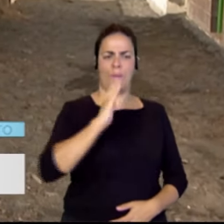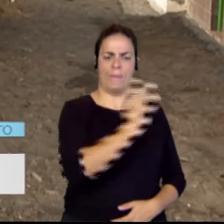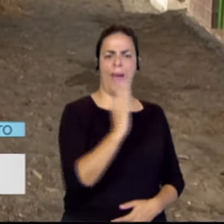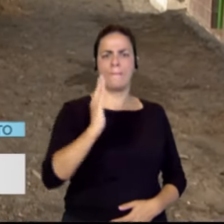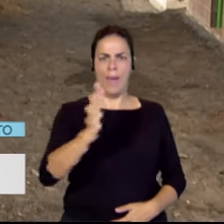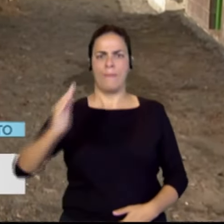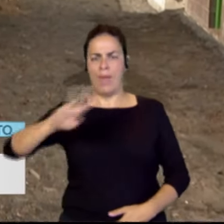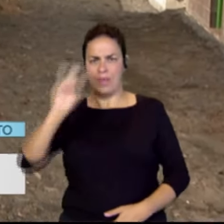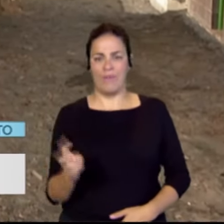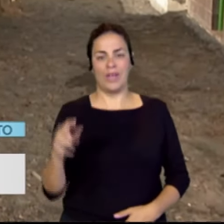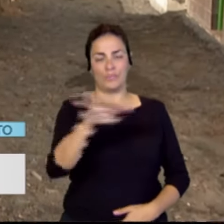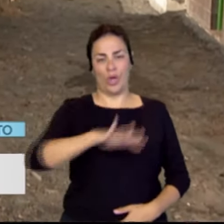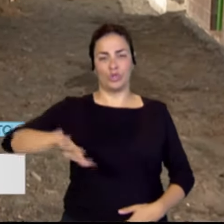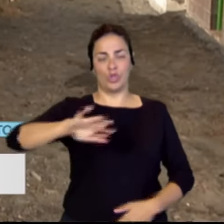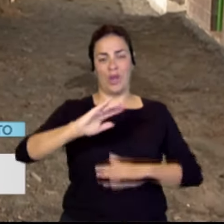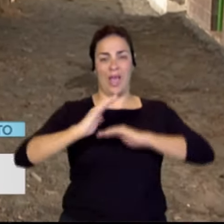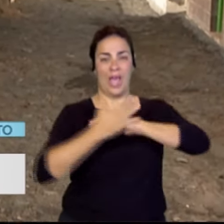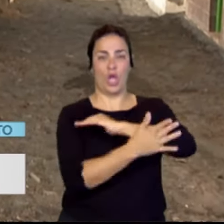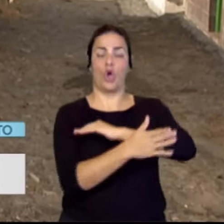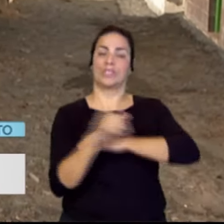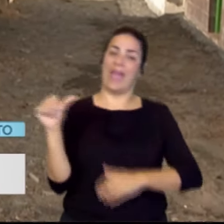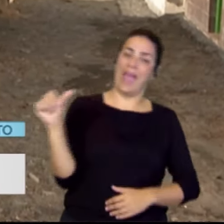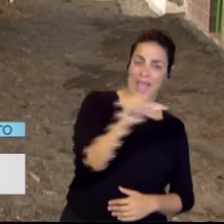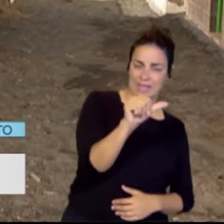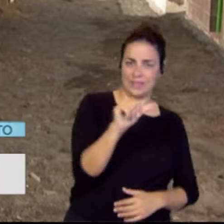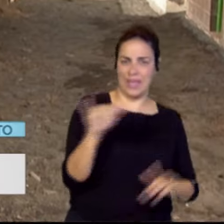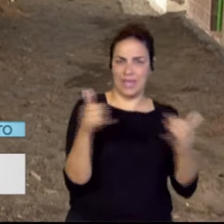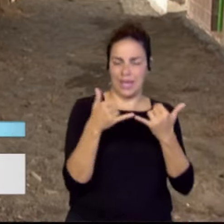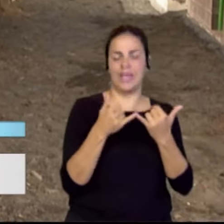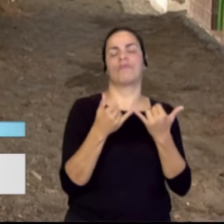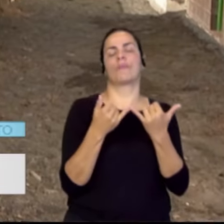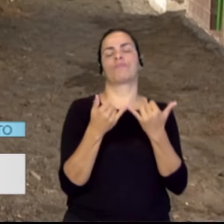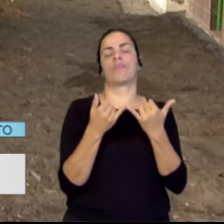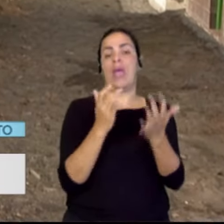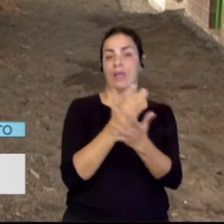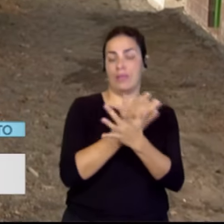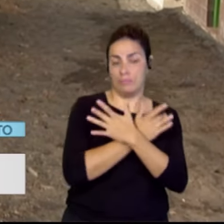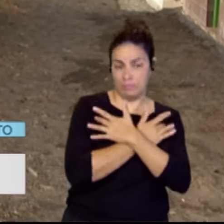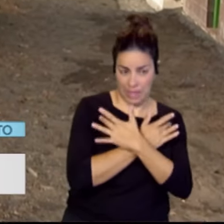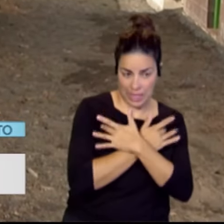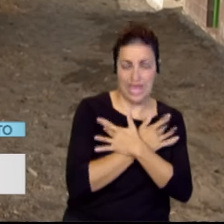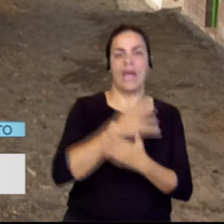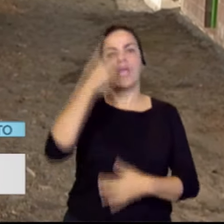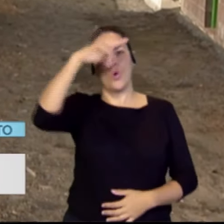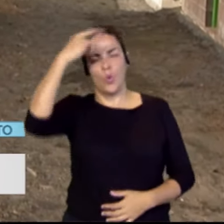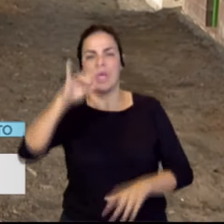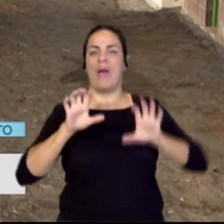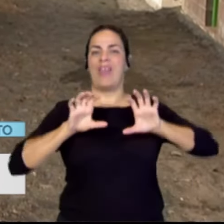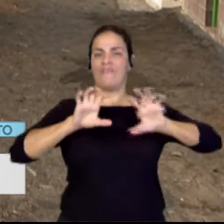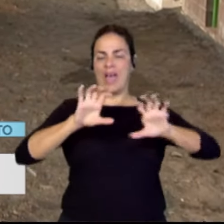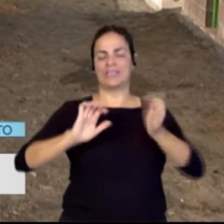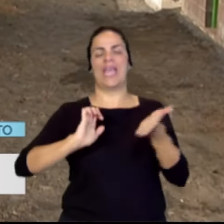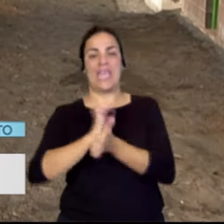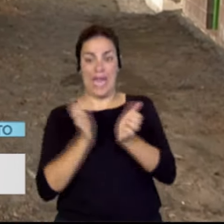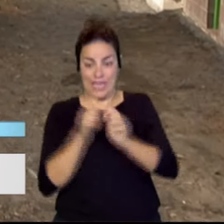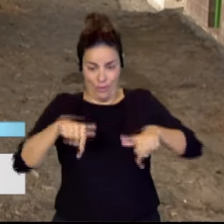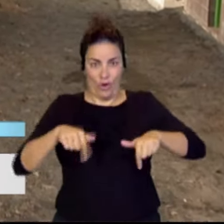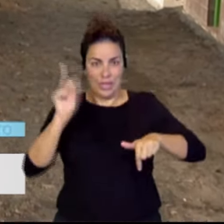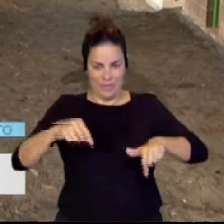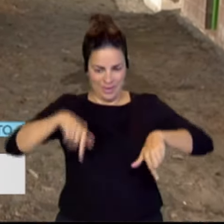municipios de la costa este de la isla de tenerife candelaria wimar fasnia y también aquí arico donde ahora mismo nos